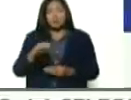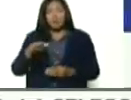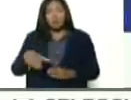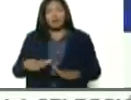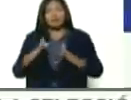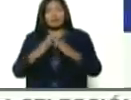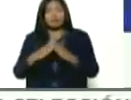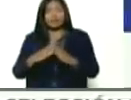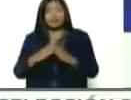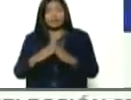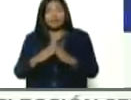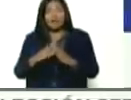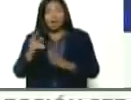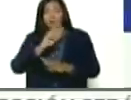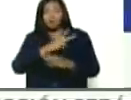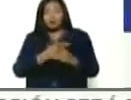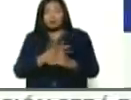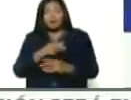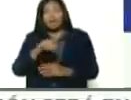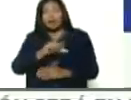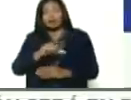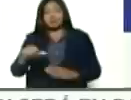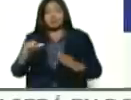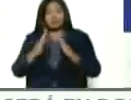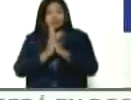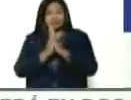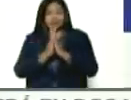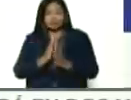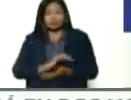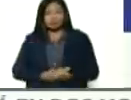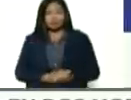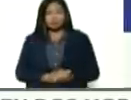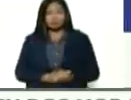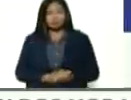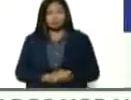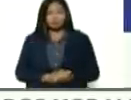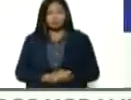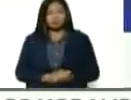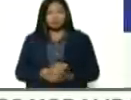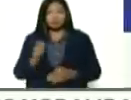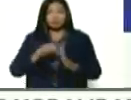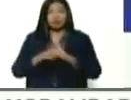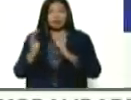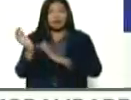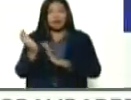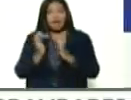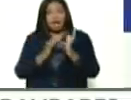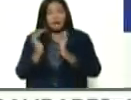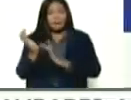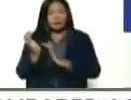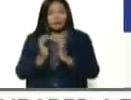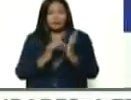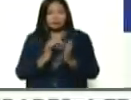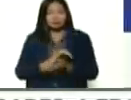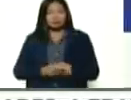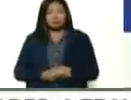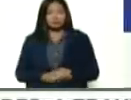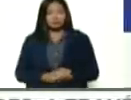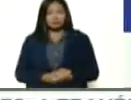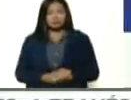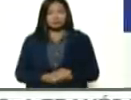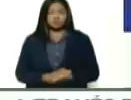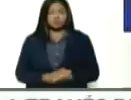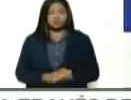radical en la semana santa radical en abril y